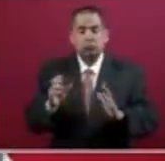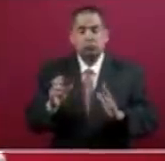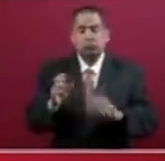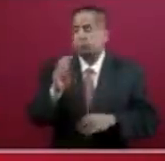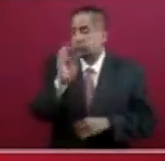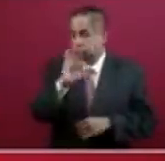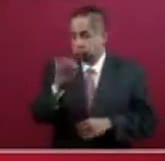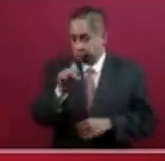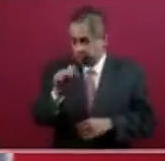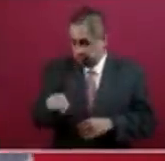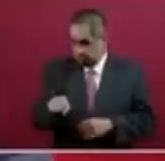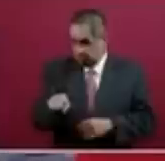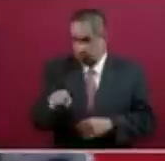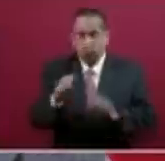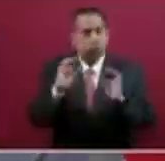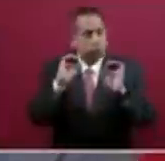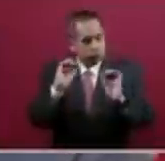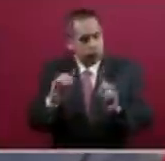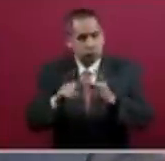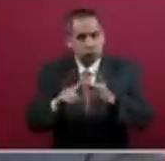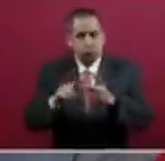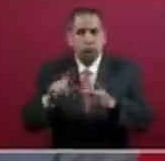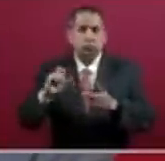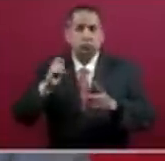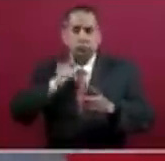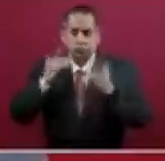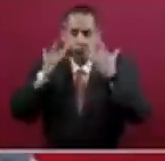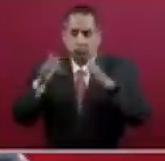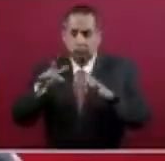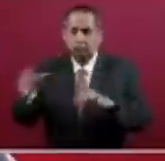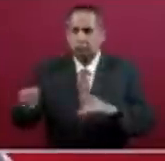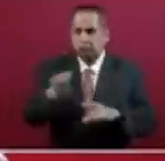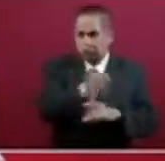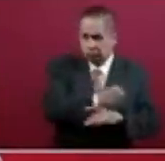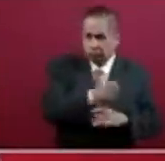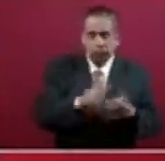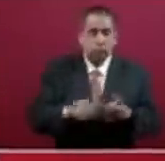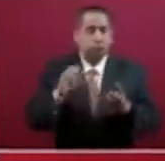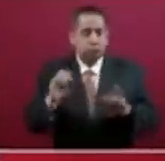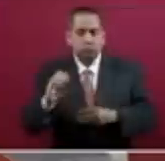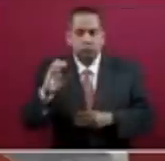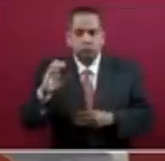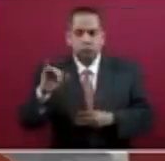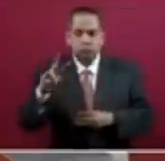puede ser un militar retirado o puede ser un civil.